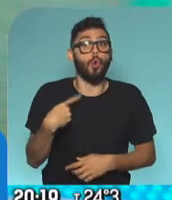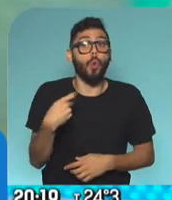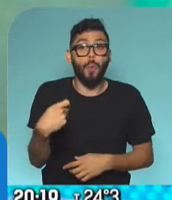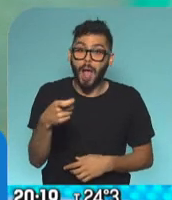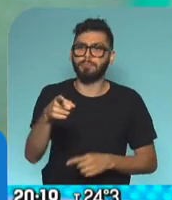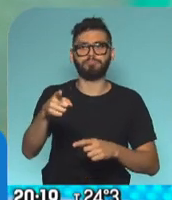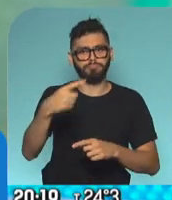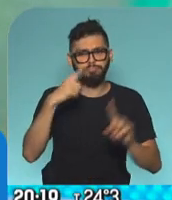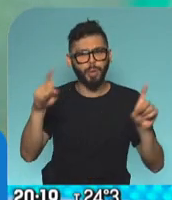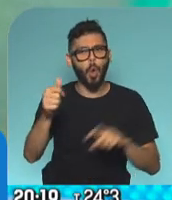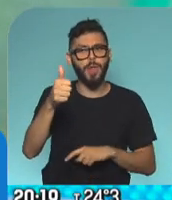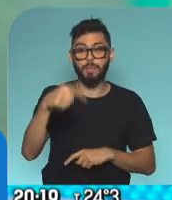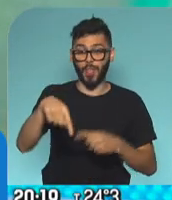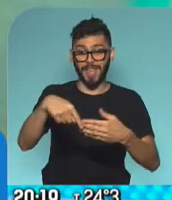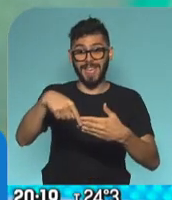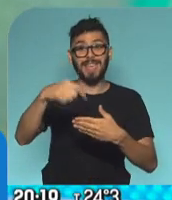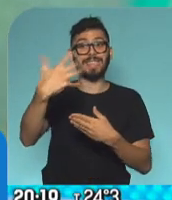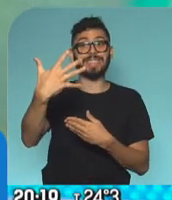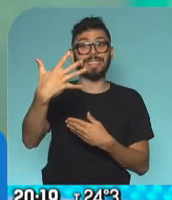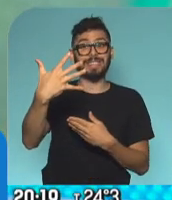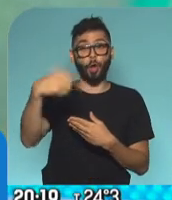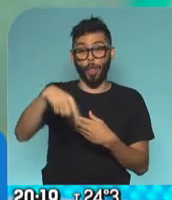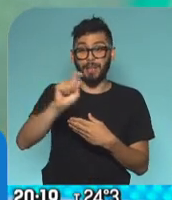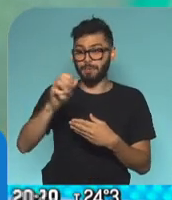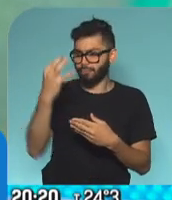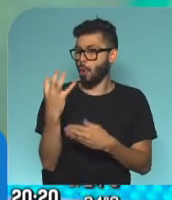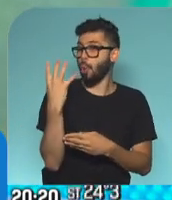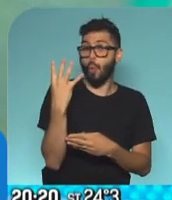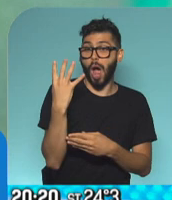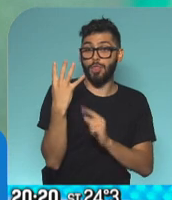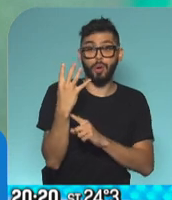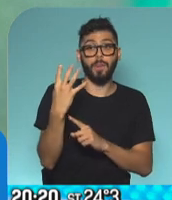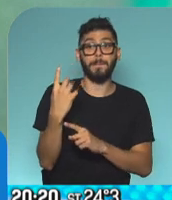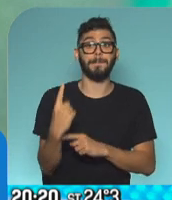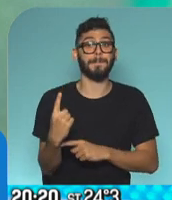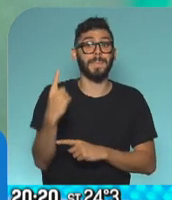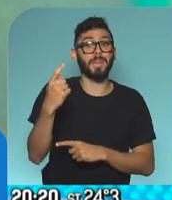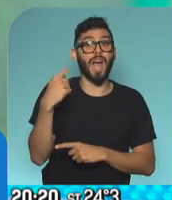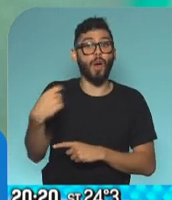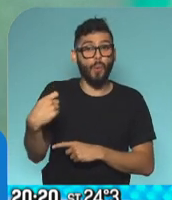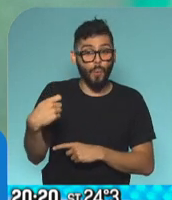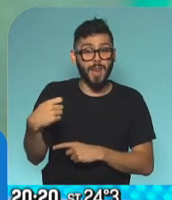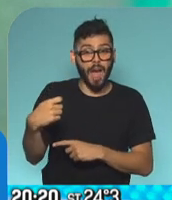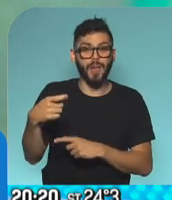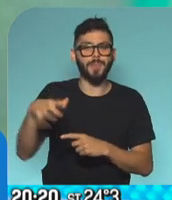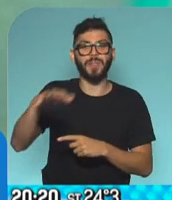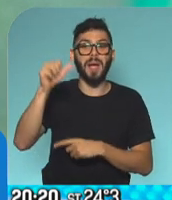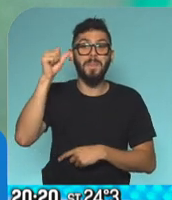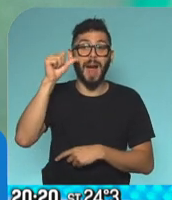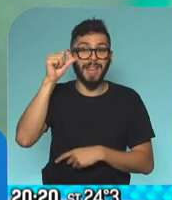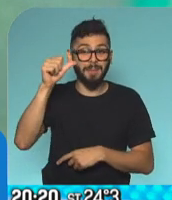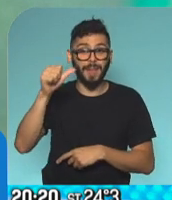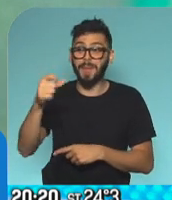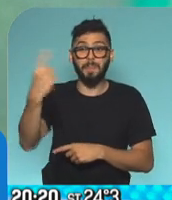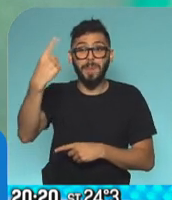pregunta porque desde el 5 de este mes el 4 de hecho recibirá la primera jubilada en la udai del puerto de mar del plata que vino a